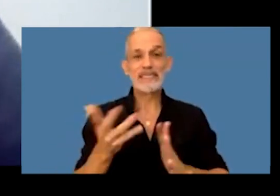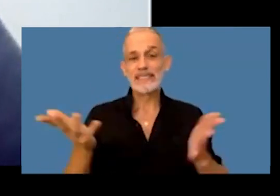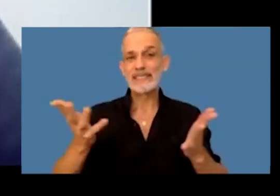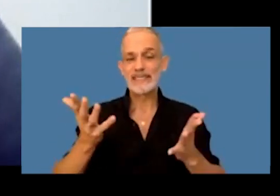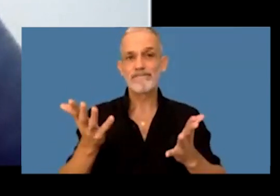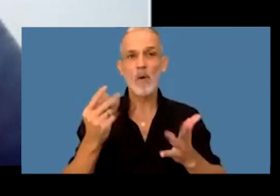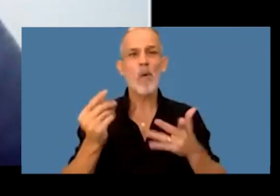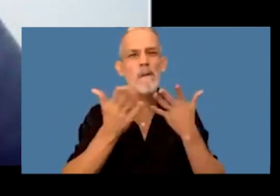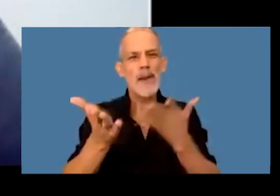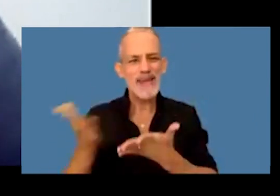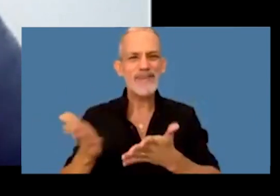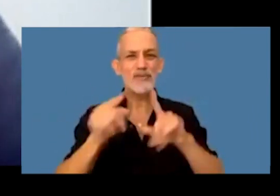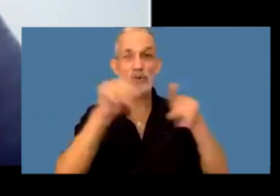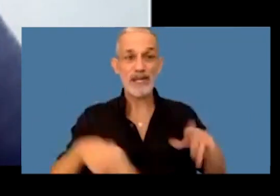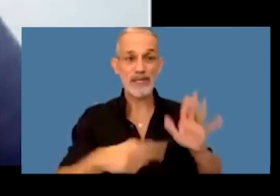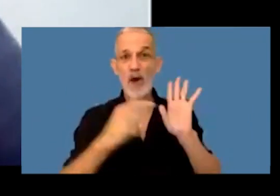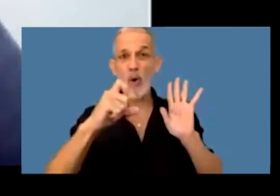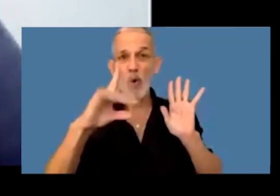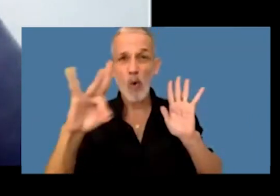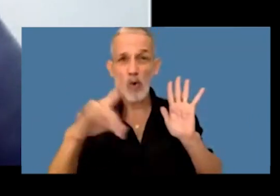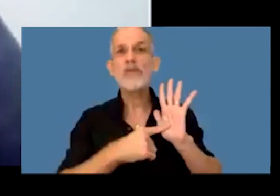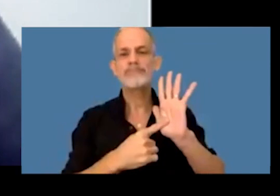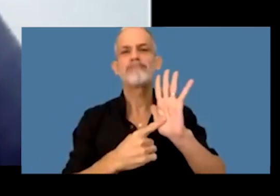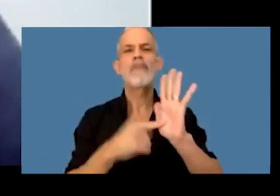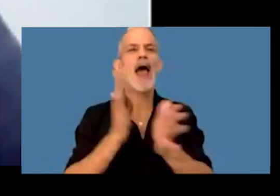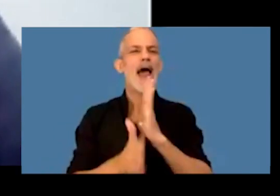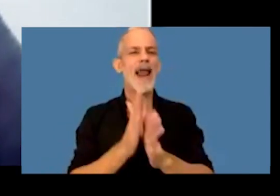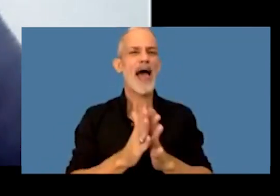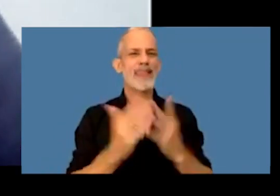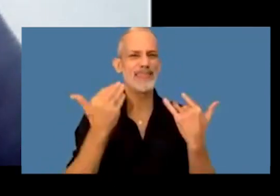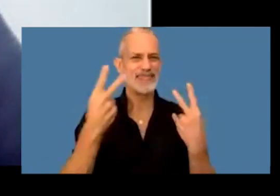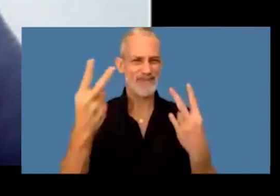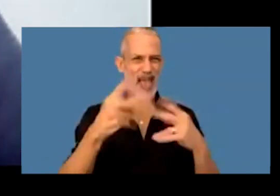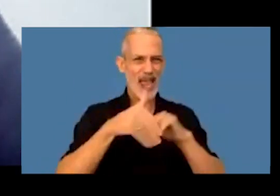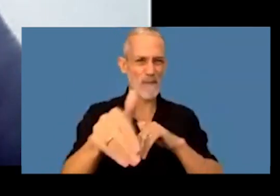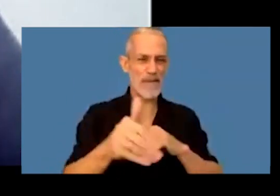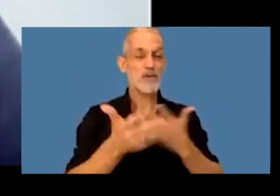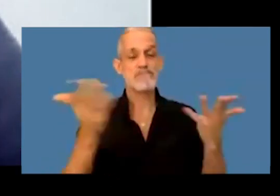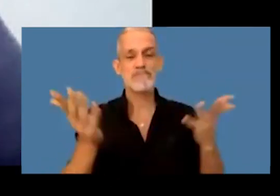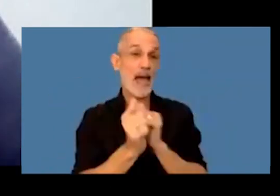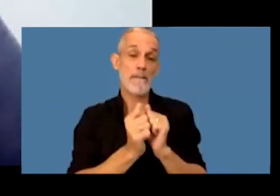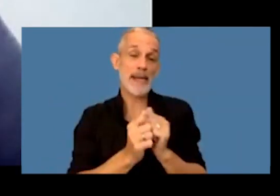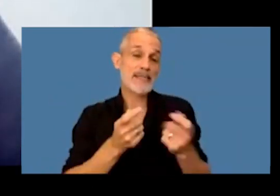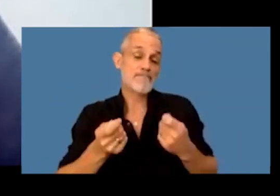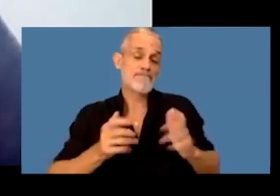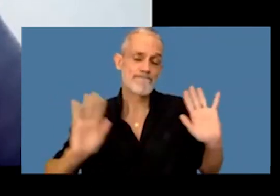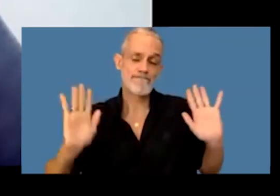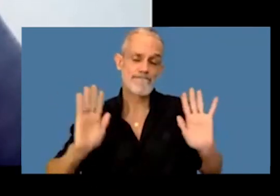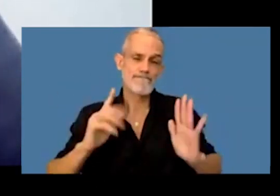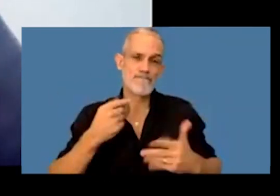que tiene el certificado único de discapacidad es la gratuidad en el transporte. Quizás en ese caso hay que hacer